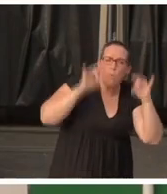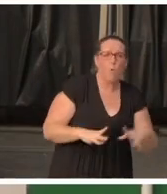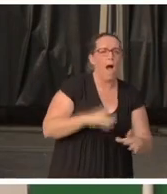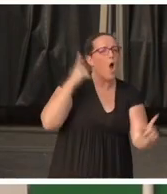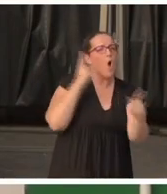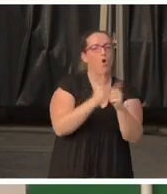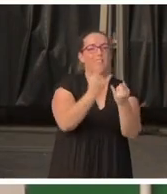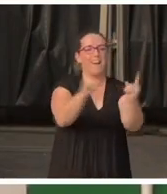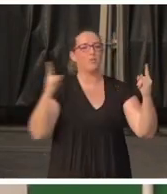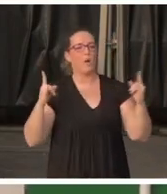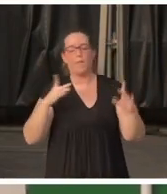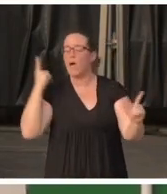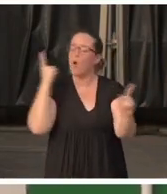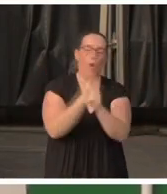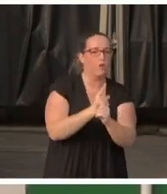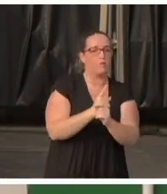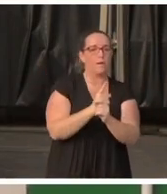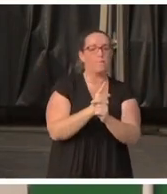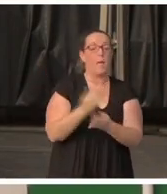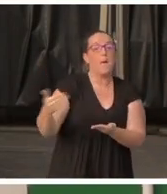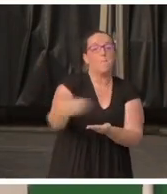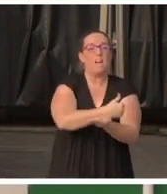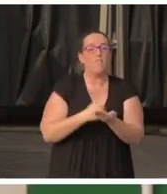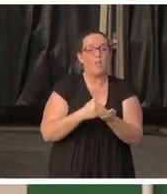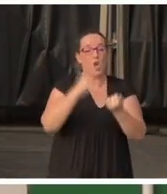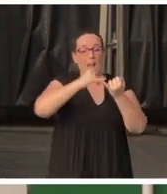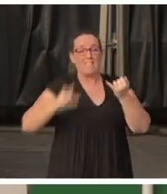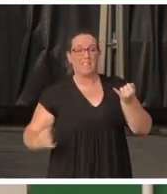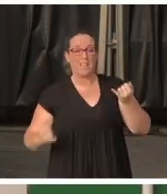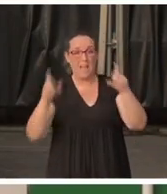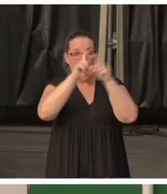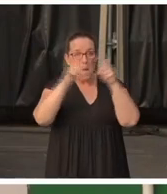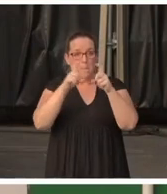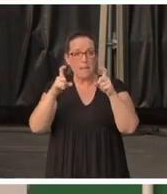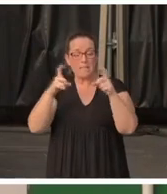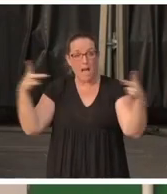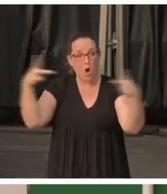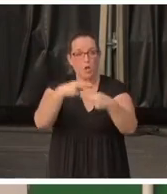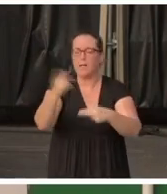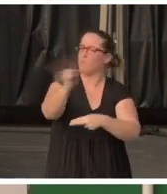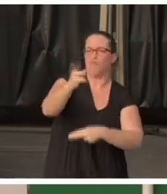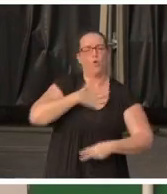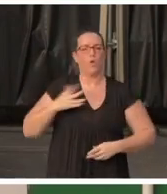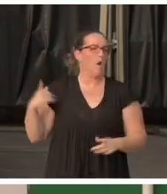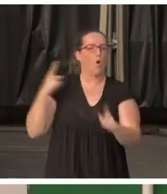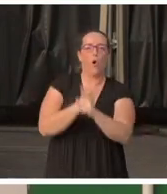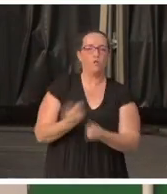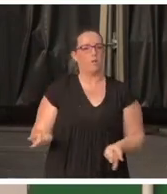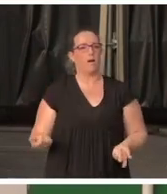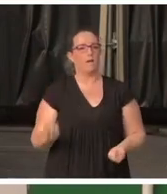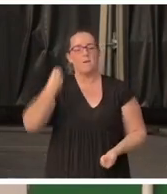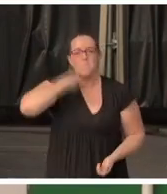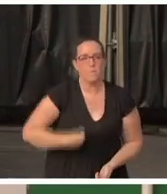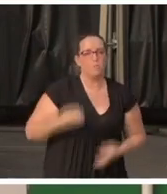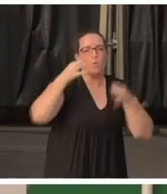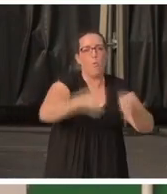el medio ambiente, de recortar los beneficios de las eléctricas, de cobrar impuestos a quienes se han enriquecido durante la